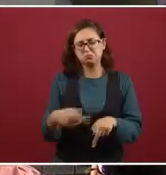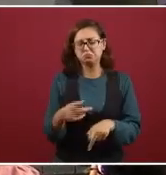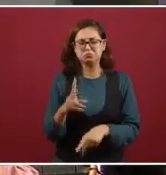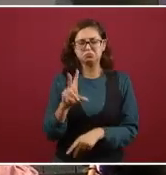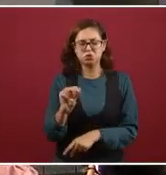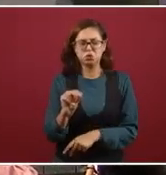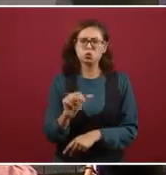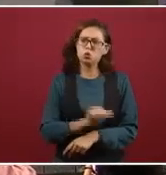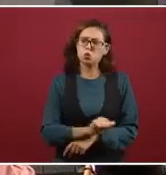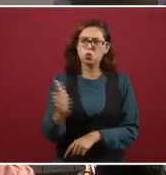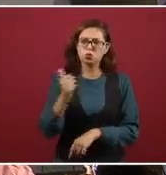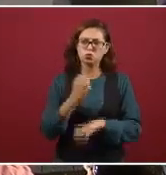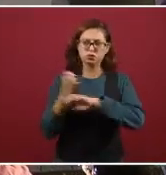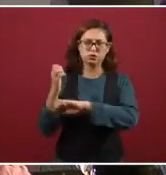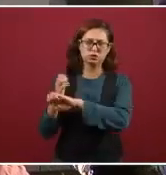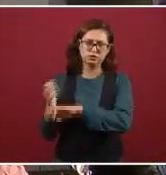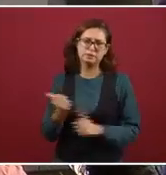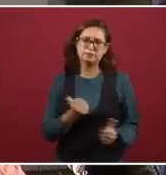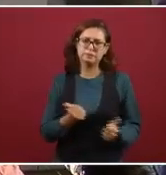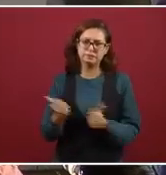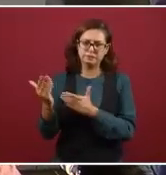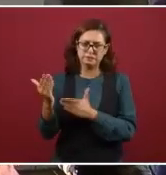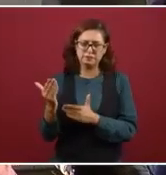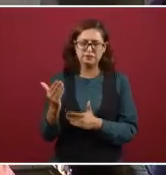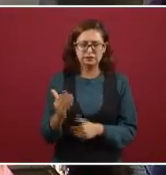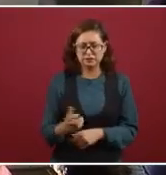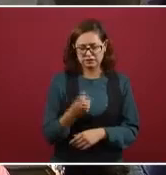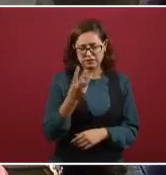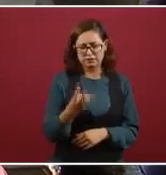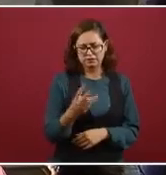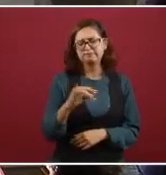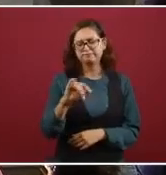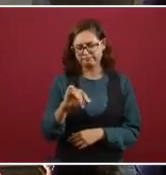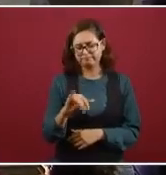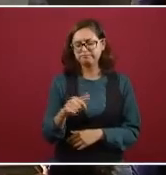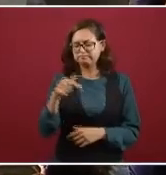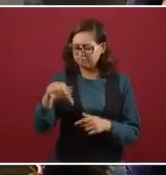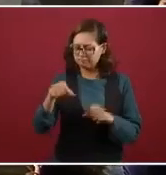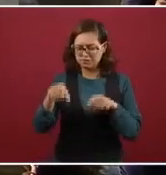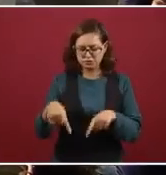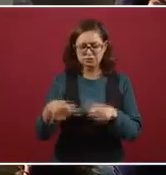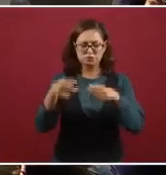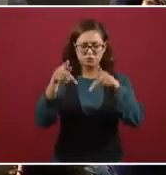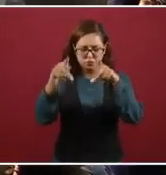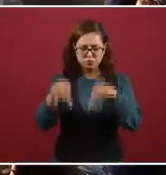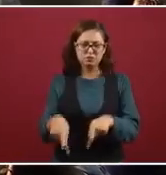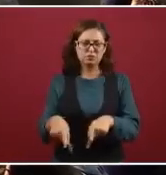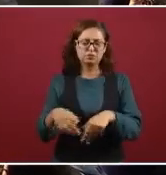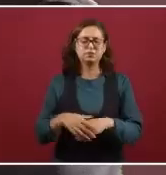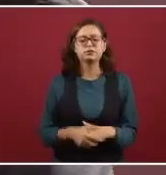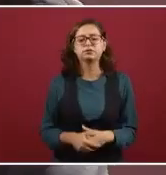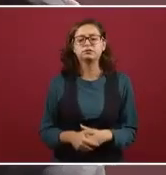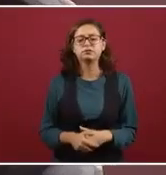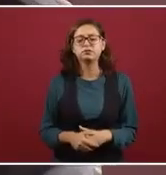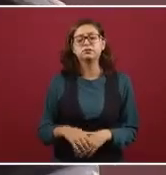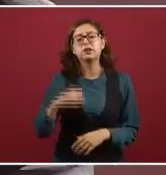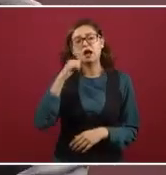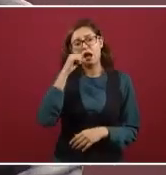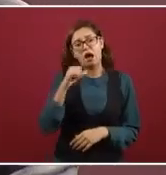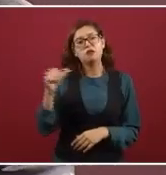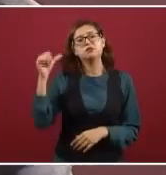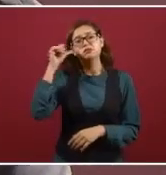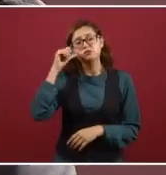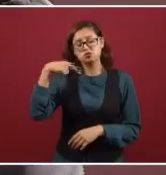cabo en Ciudad Juárez. Tuve la oportunidad el día de ayer de conversar personalmente y expresarles la